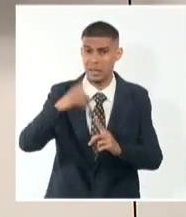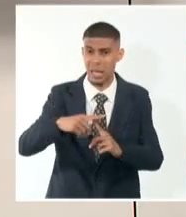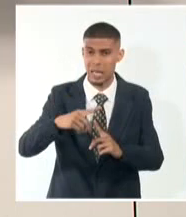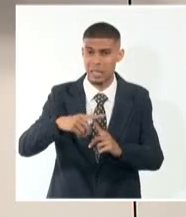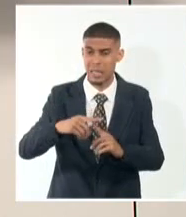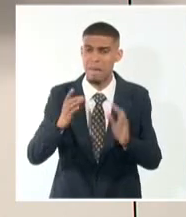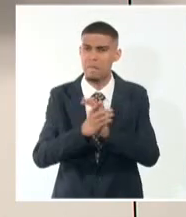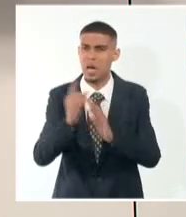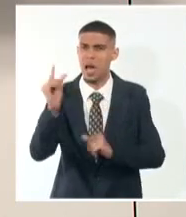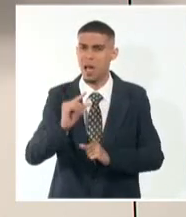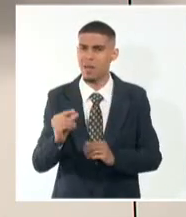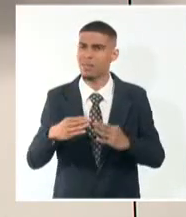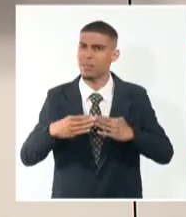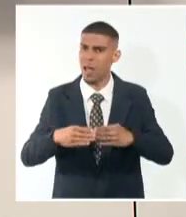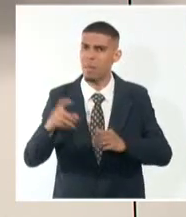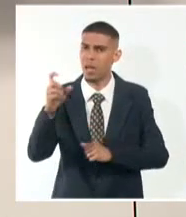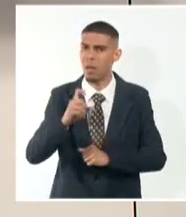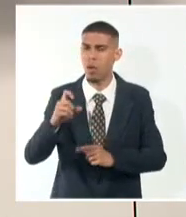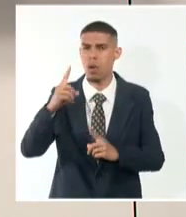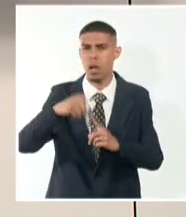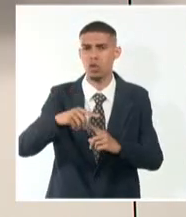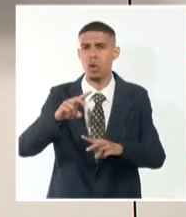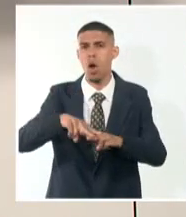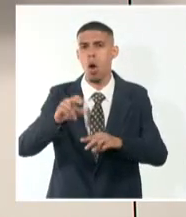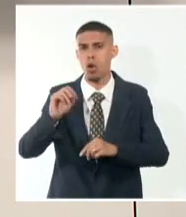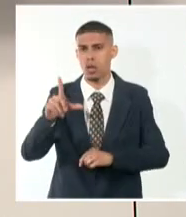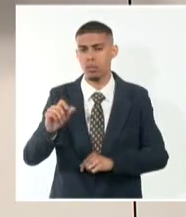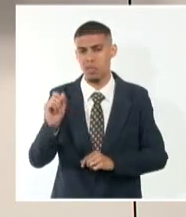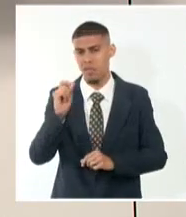Ciego de Ávila, así como Granma-Camagüey y Las Tunas-Holguín. Así finaliza los deportes.